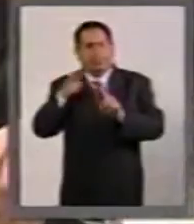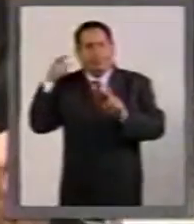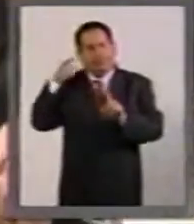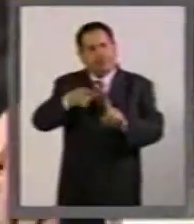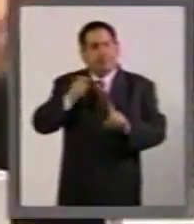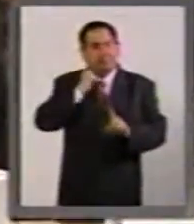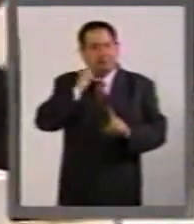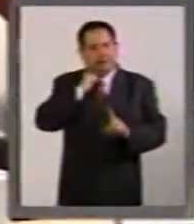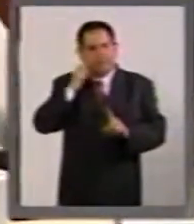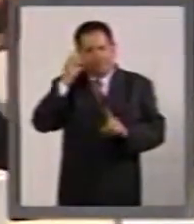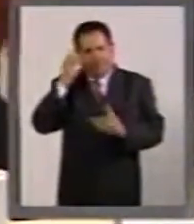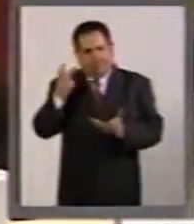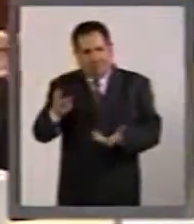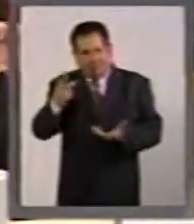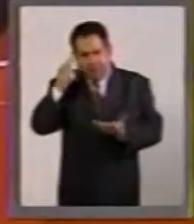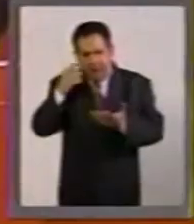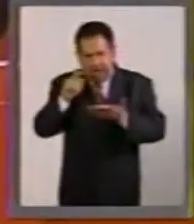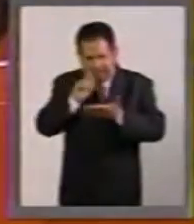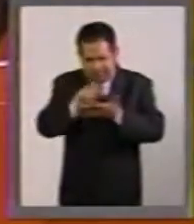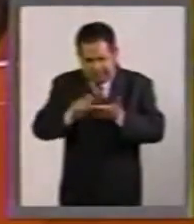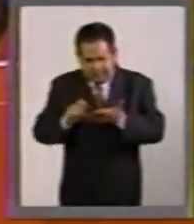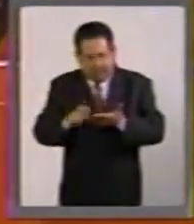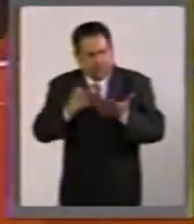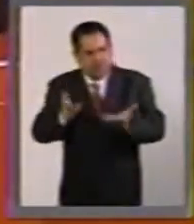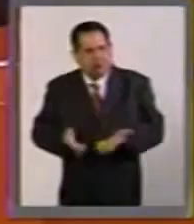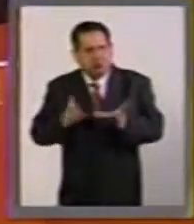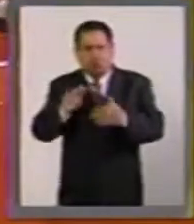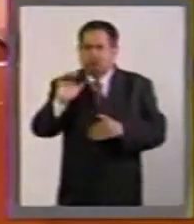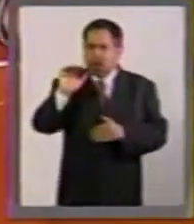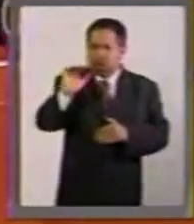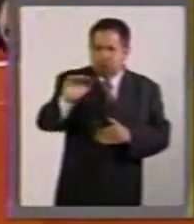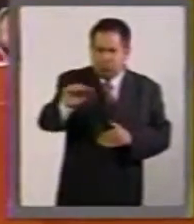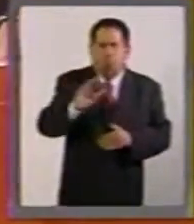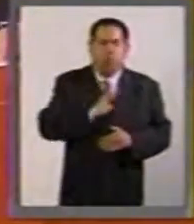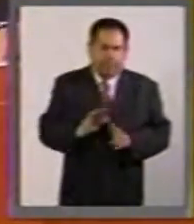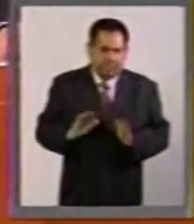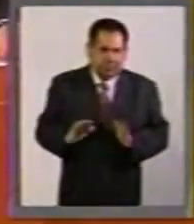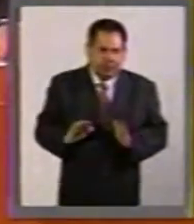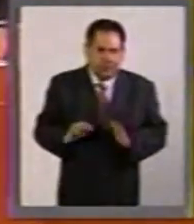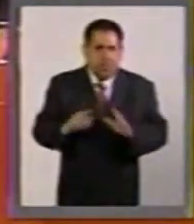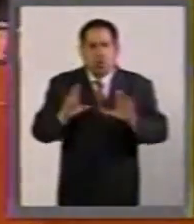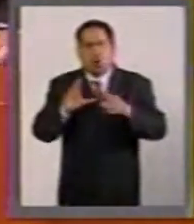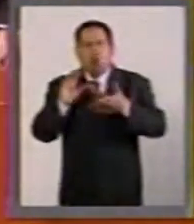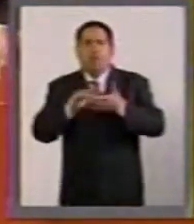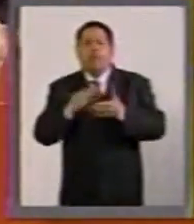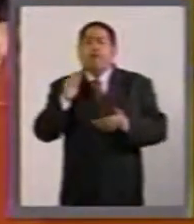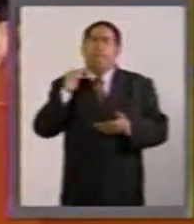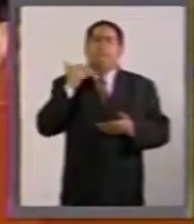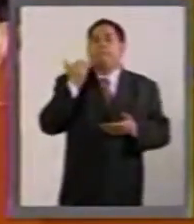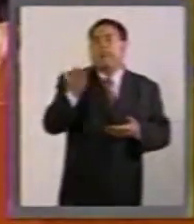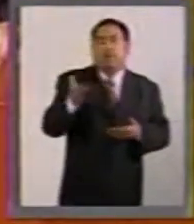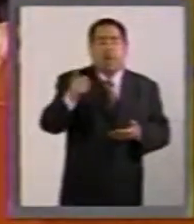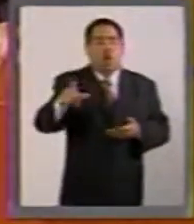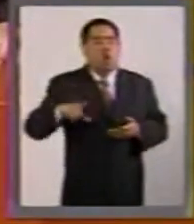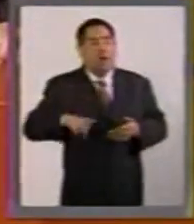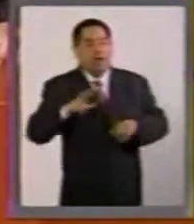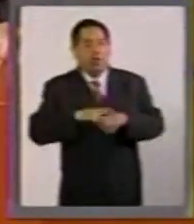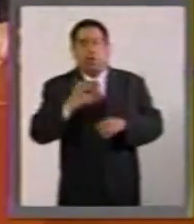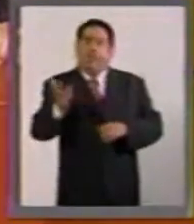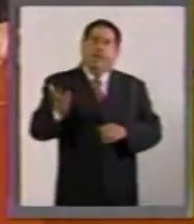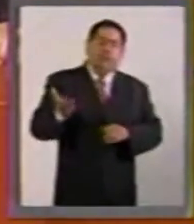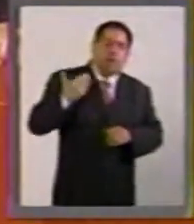del Senado para que se pueda hacer un exhorto, el exhorto posible. Pero no se le puede pedir al gobernador del